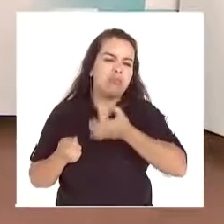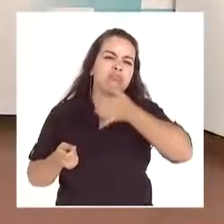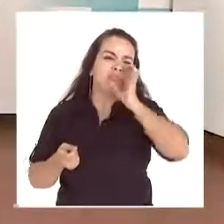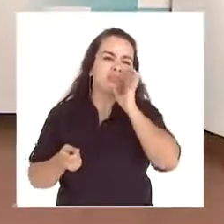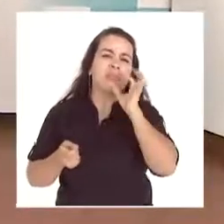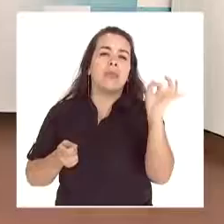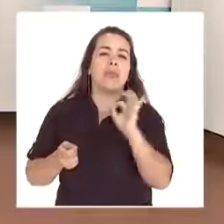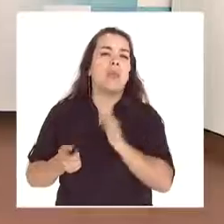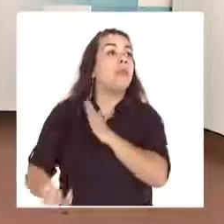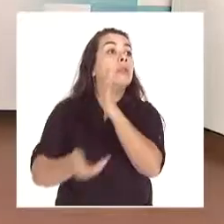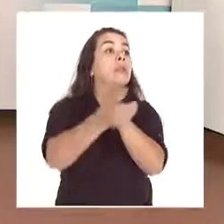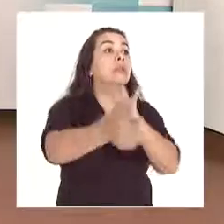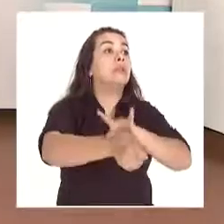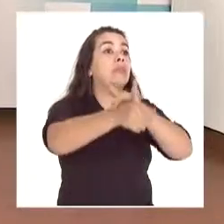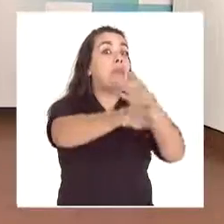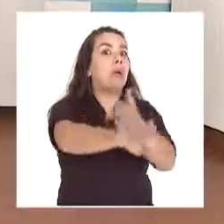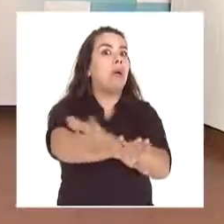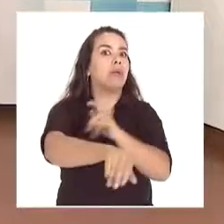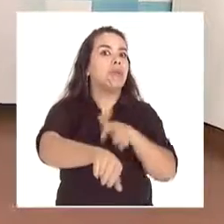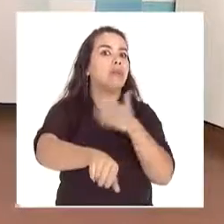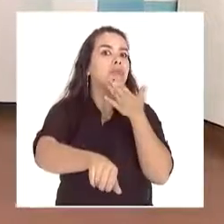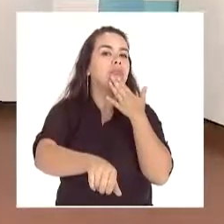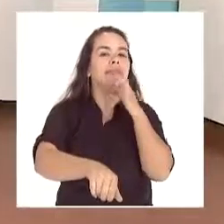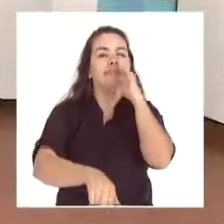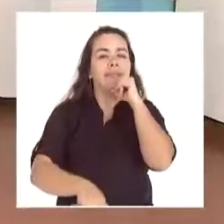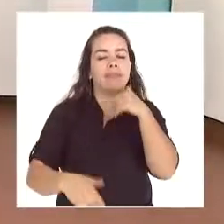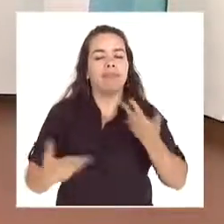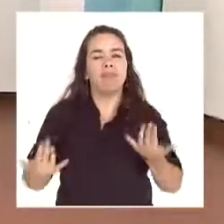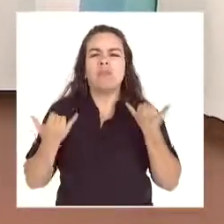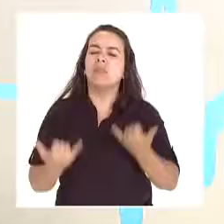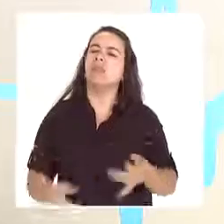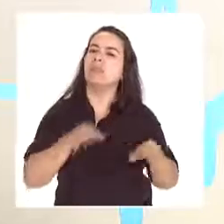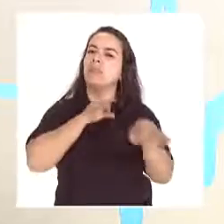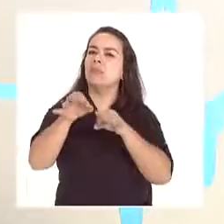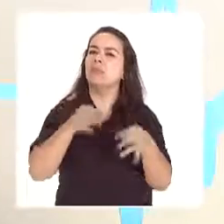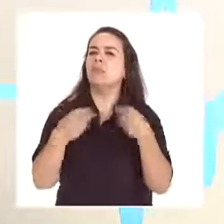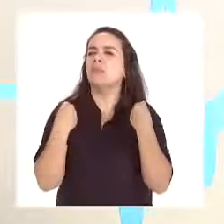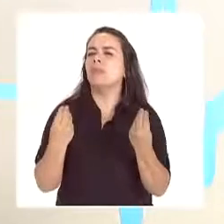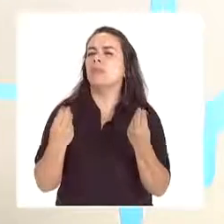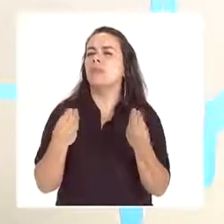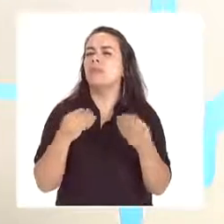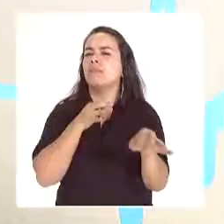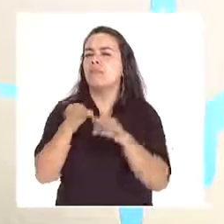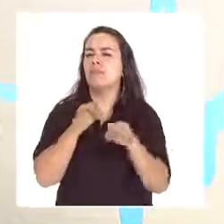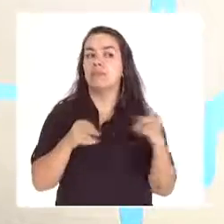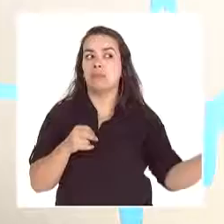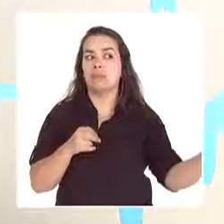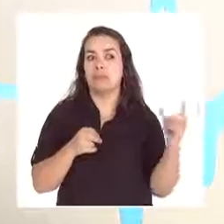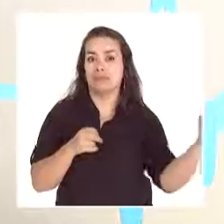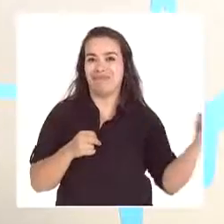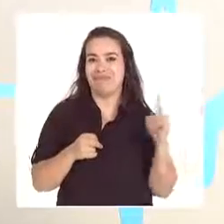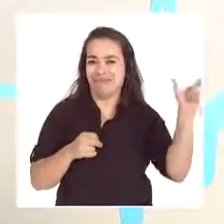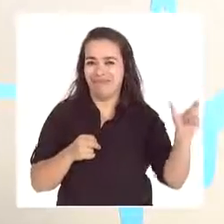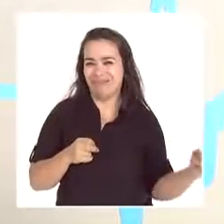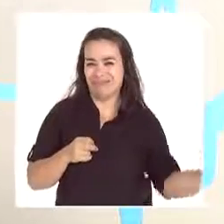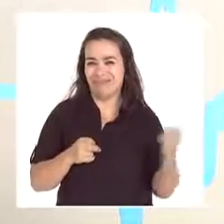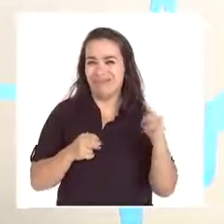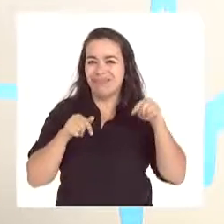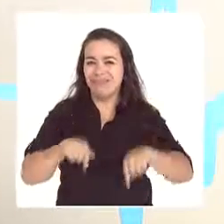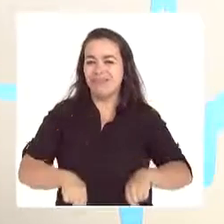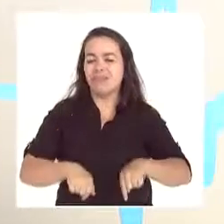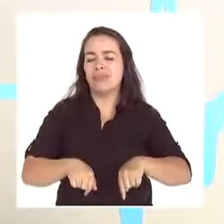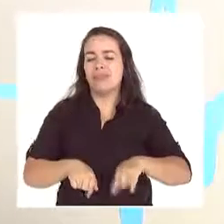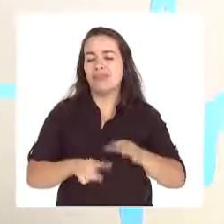una consulta oportuna. Y la finalidad hoy con este programa y de tener un médico internista, cardiólogo y